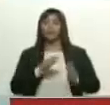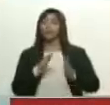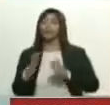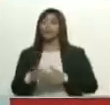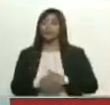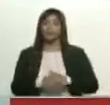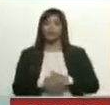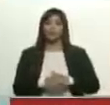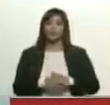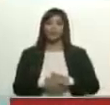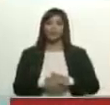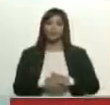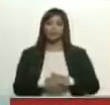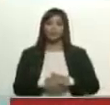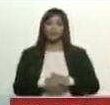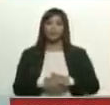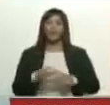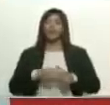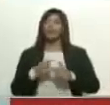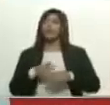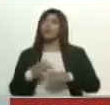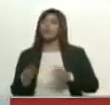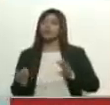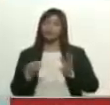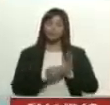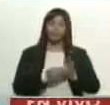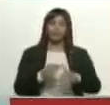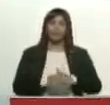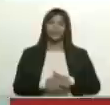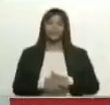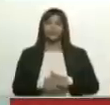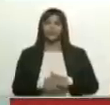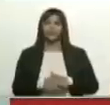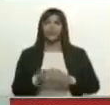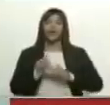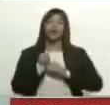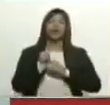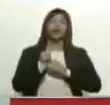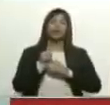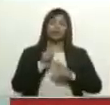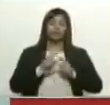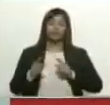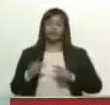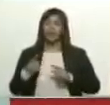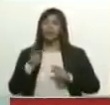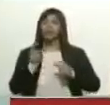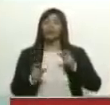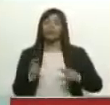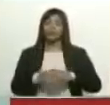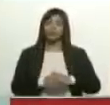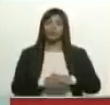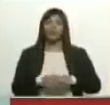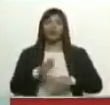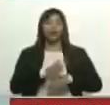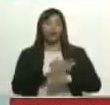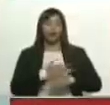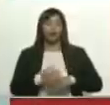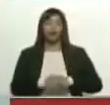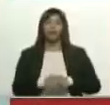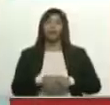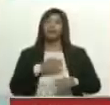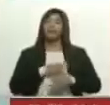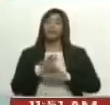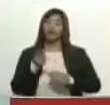organización sindical. Entonces, ¿por qué colocarle el ropaje de líderes sindicales a unas personas que previamente